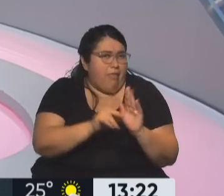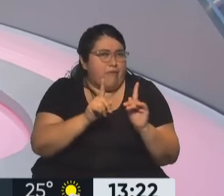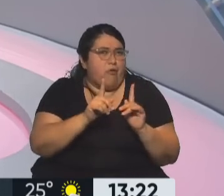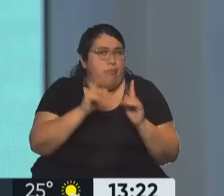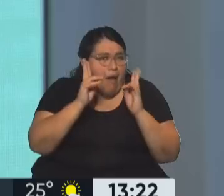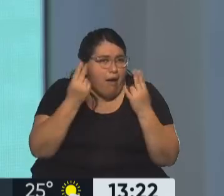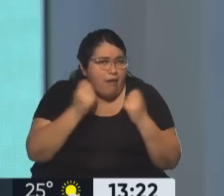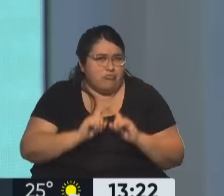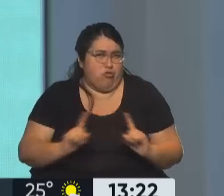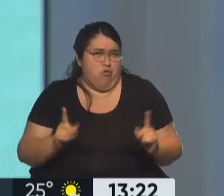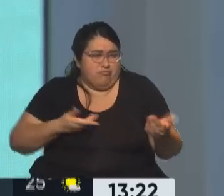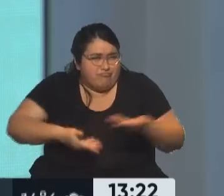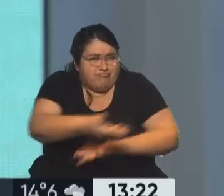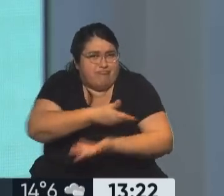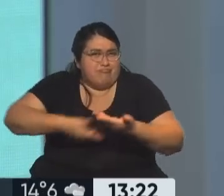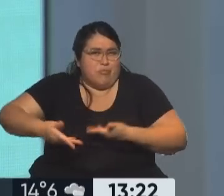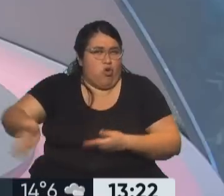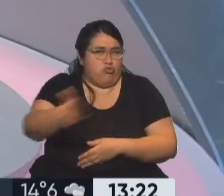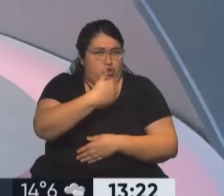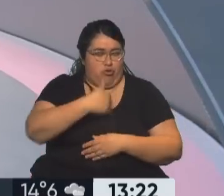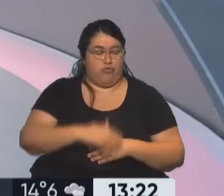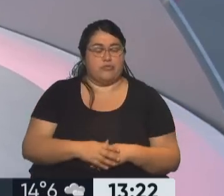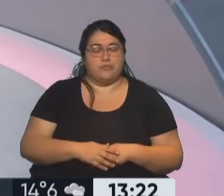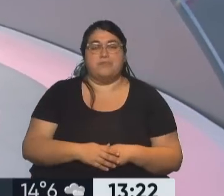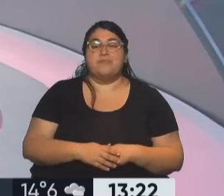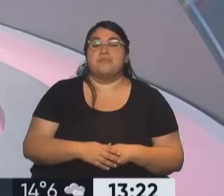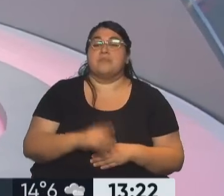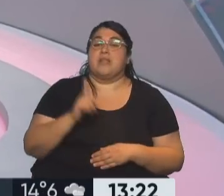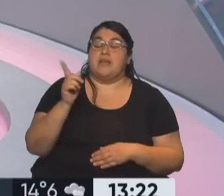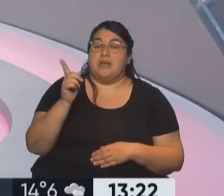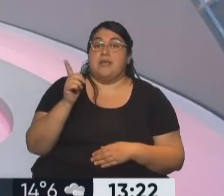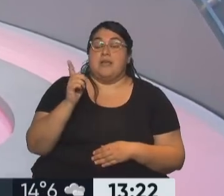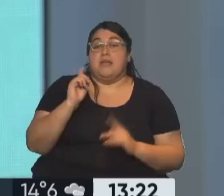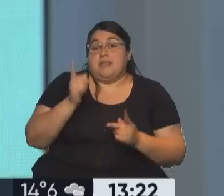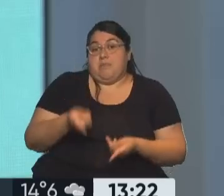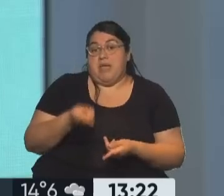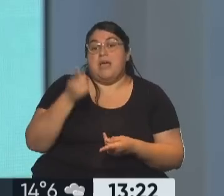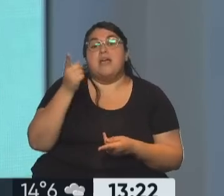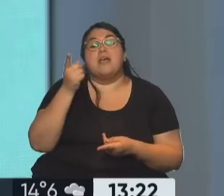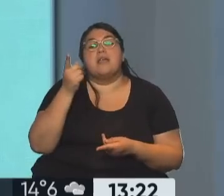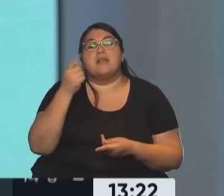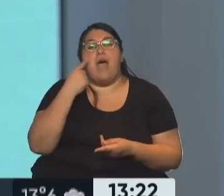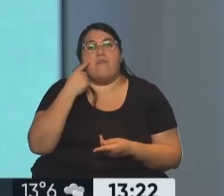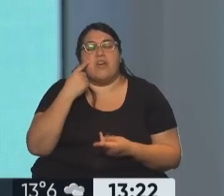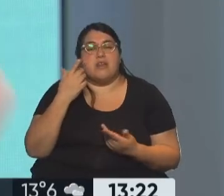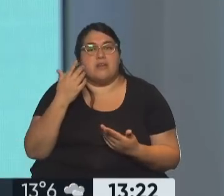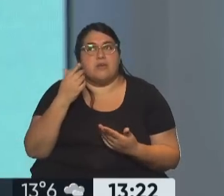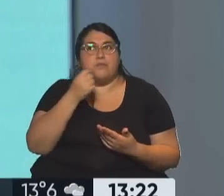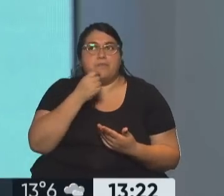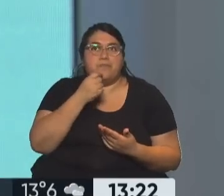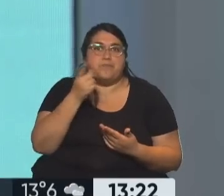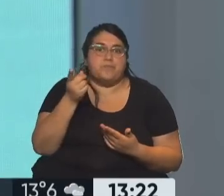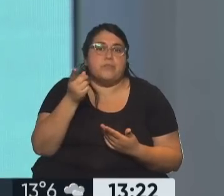En cierta medida lo que vos señalabas tiene que ver con esto, ¿no? ¿Por qué Itamaraty a priori no estaría o no habría estado del todo convencida